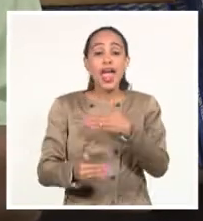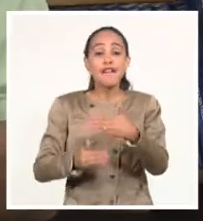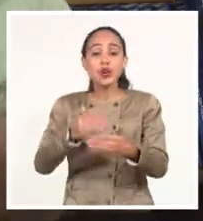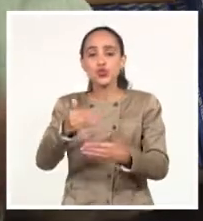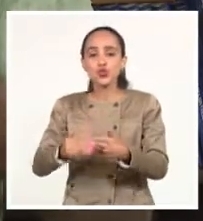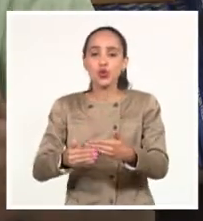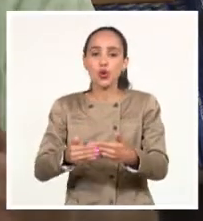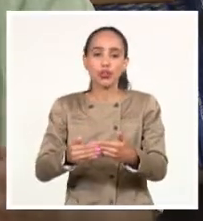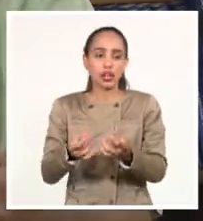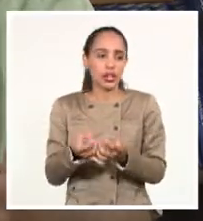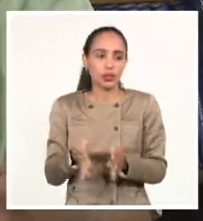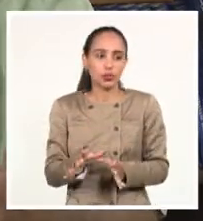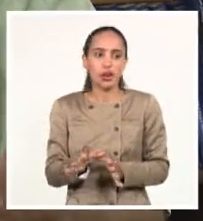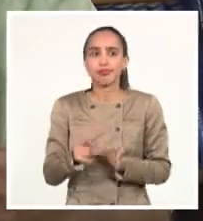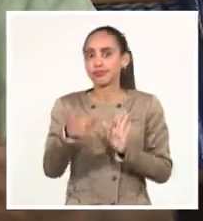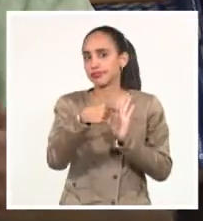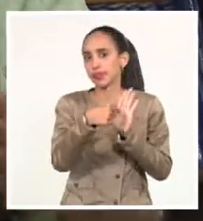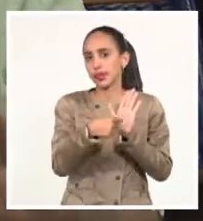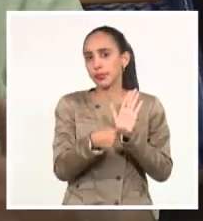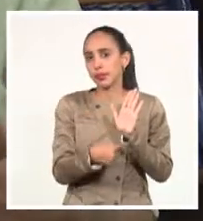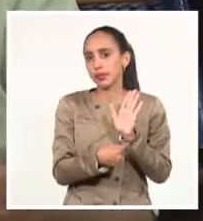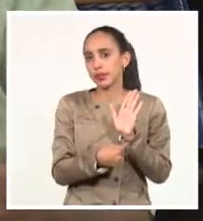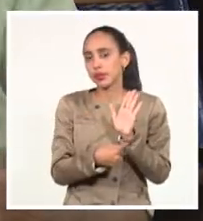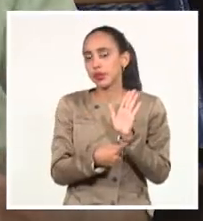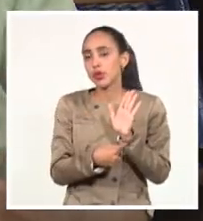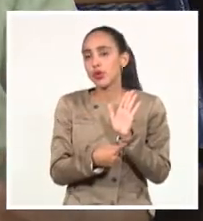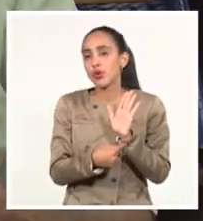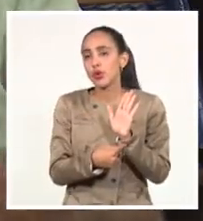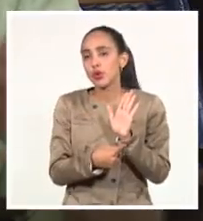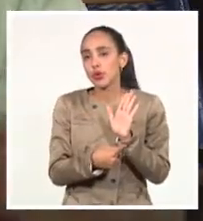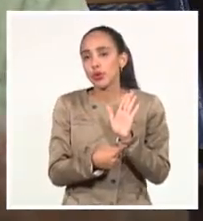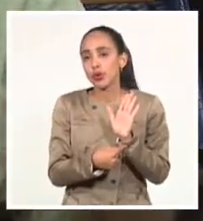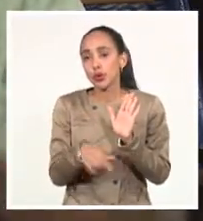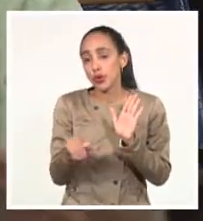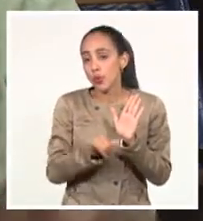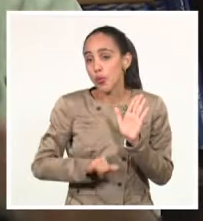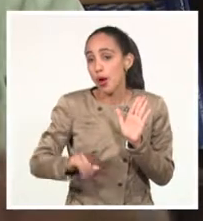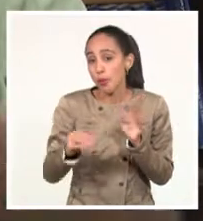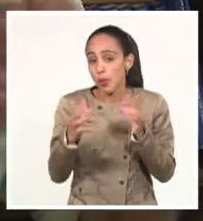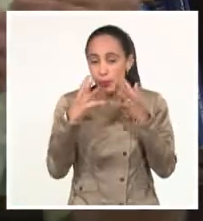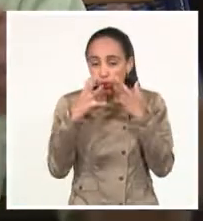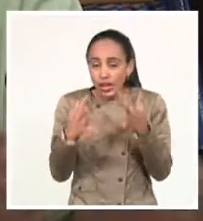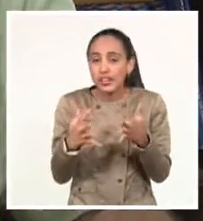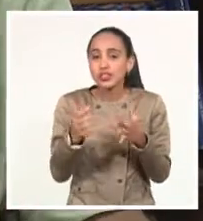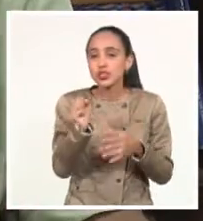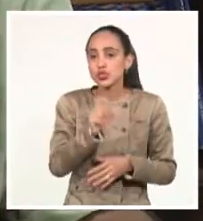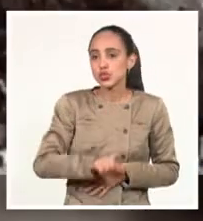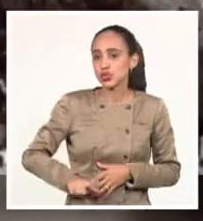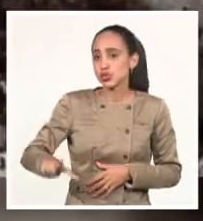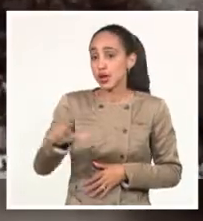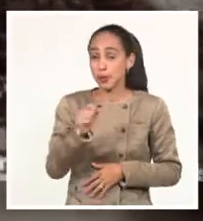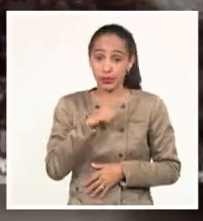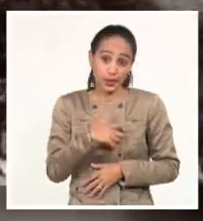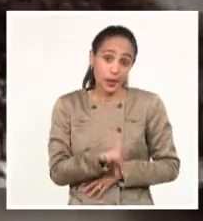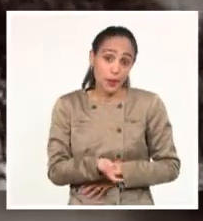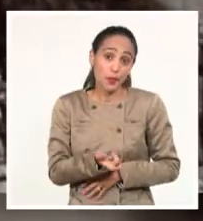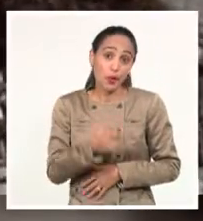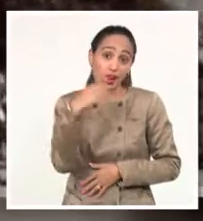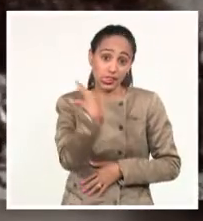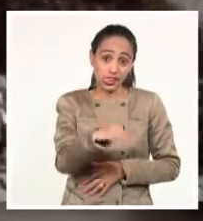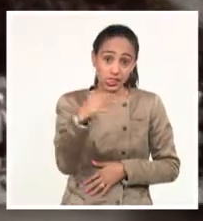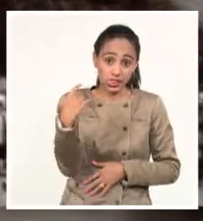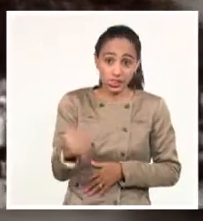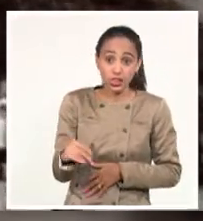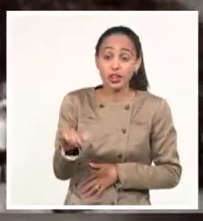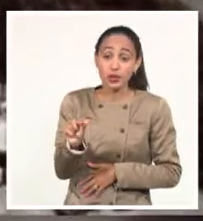propia, con elementos tan importante socialmente como la esclavitud. Es un país que